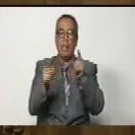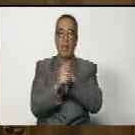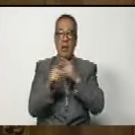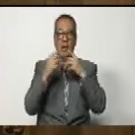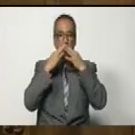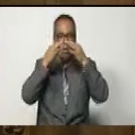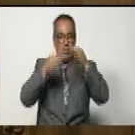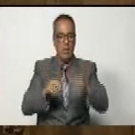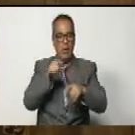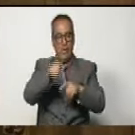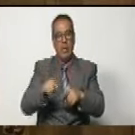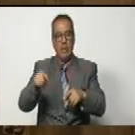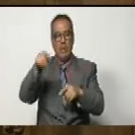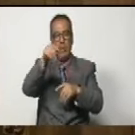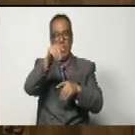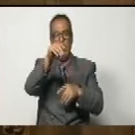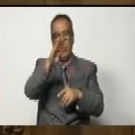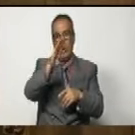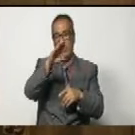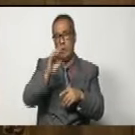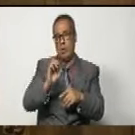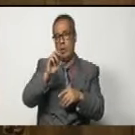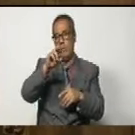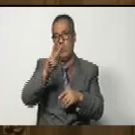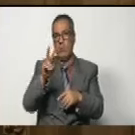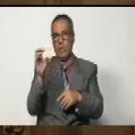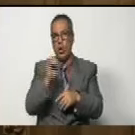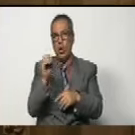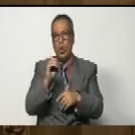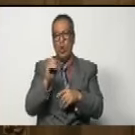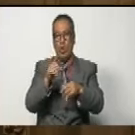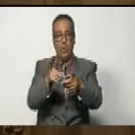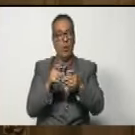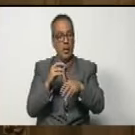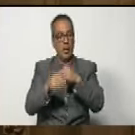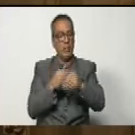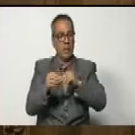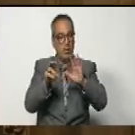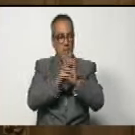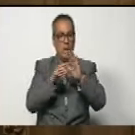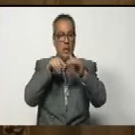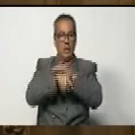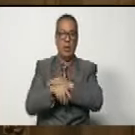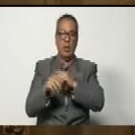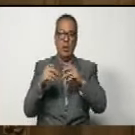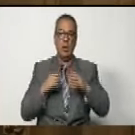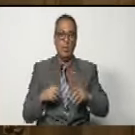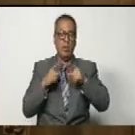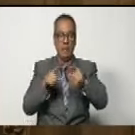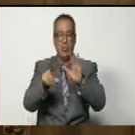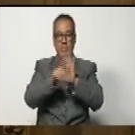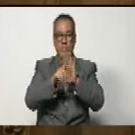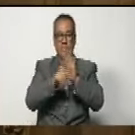de la moneda de mayor valor publicado por el Banco Central de Venezuela o el valor establecido en el reglamento vigente de esta